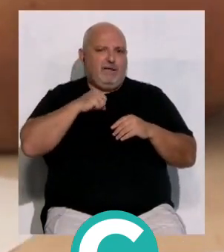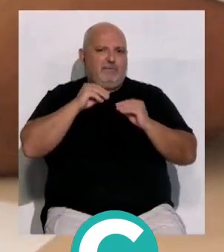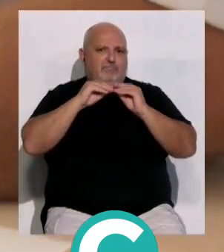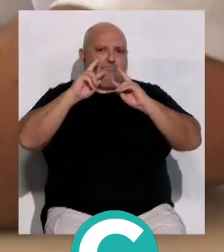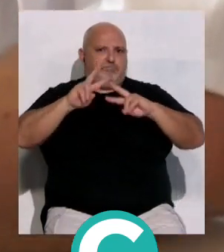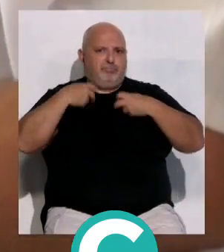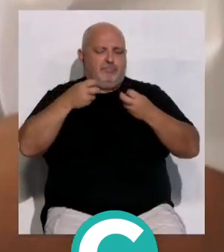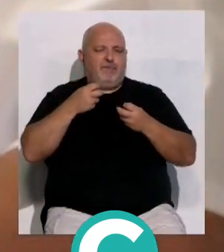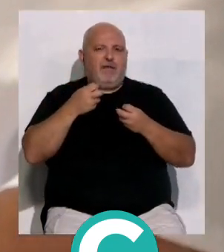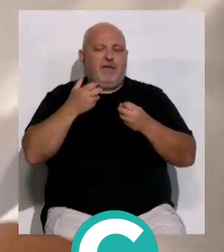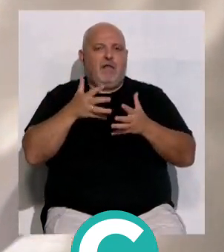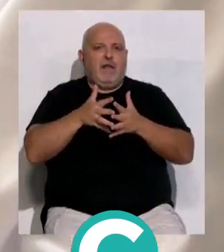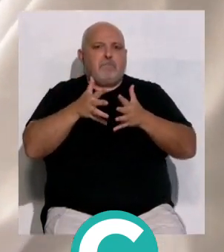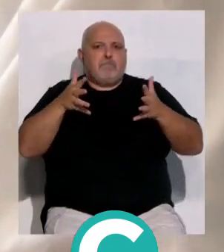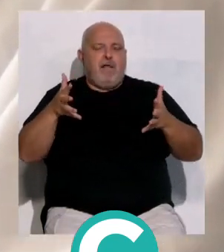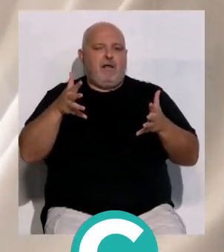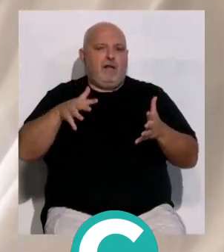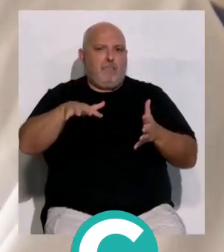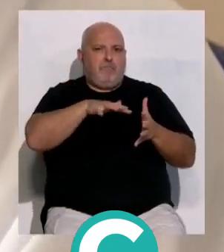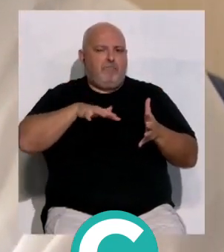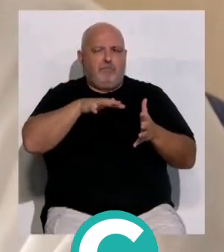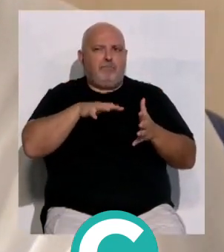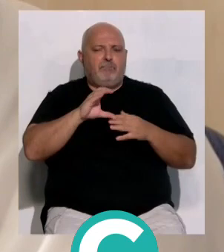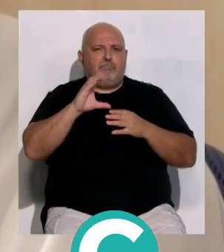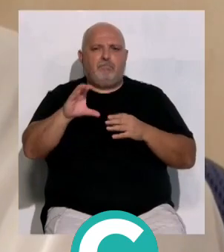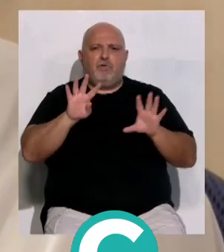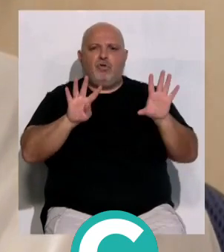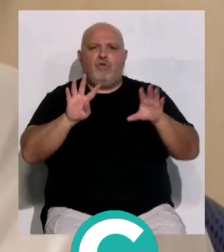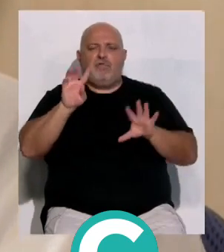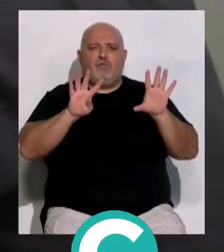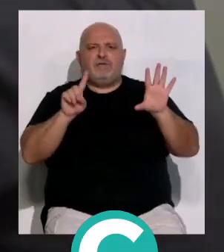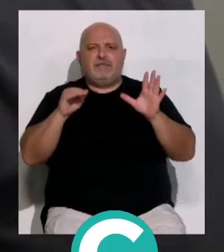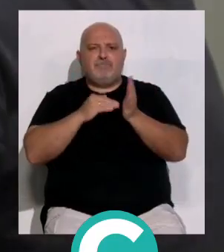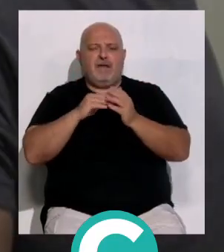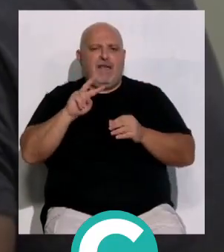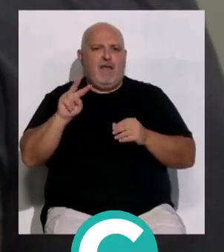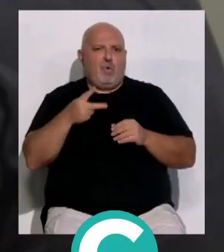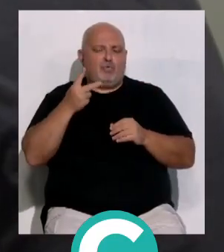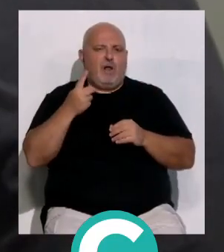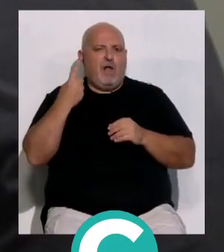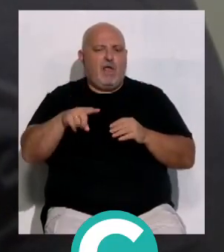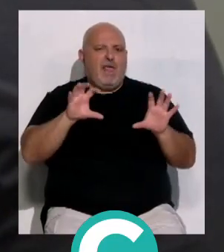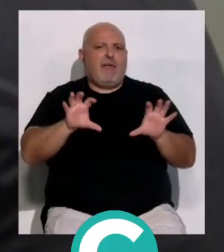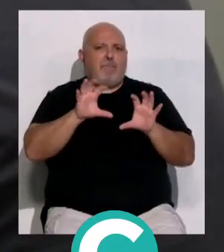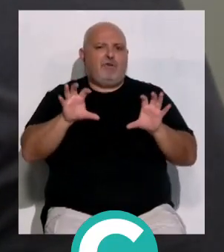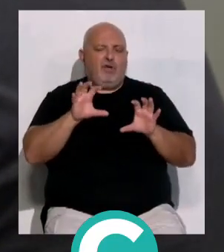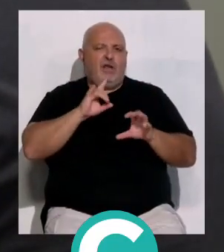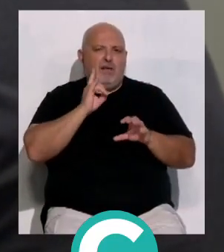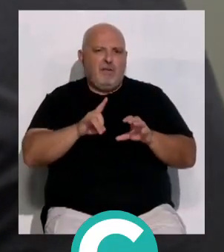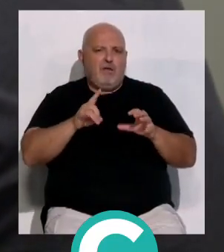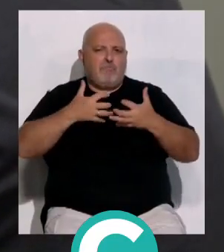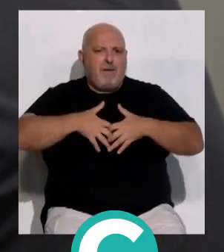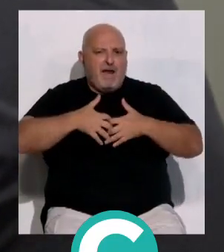hospitalario de Cádiz, ganando en extensión, con una inversión de 96.000 euros, incluyendo el equipamiento